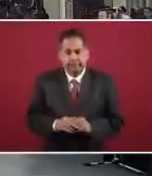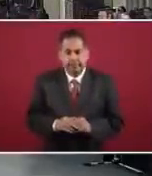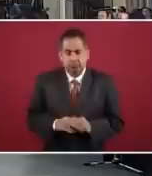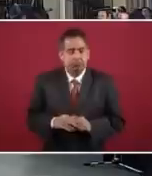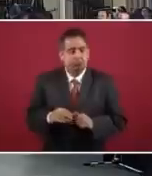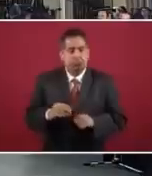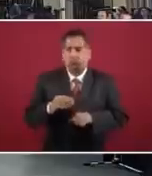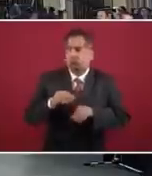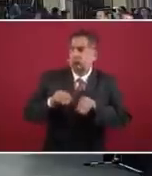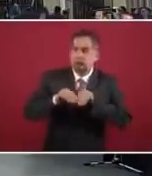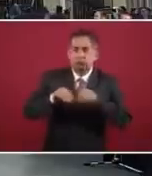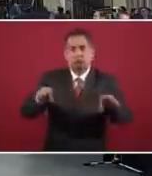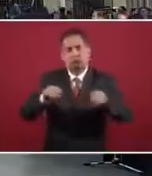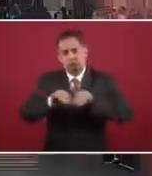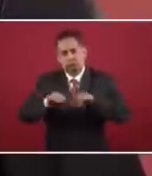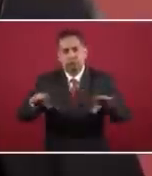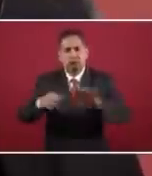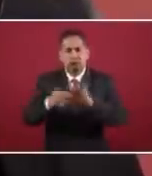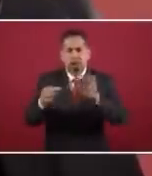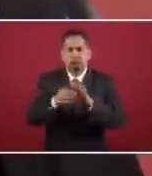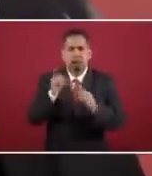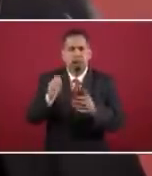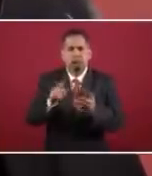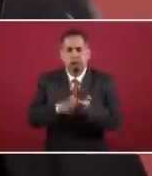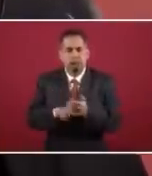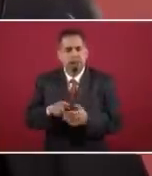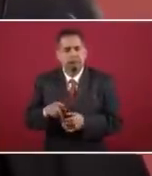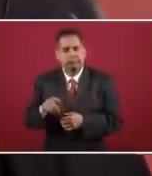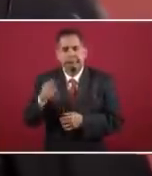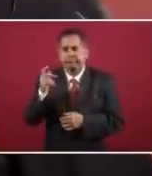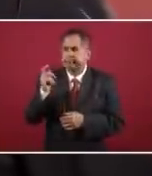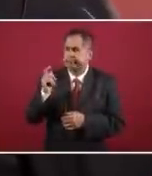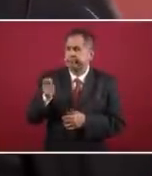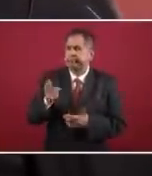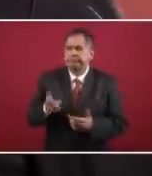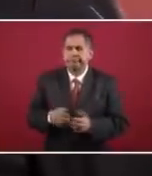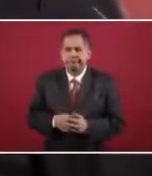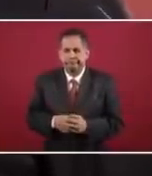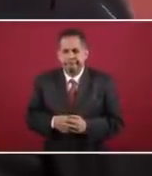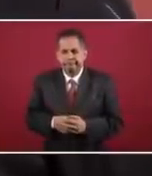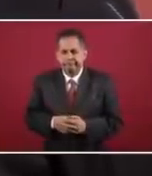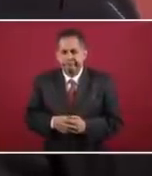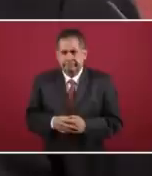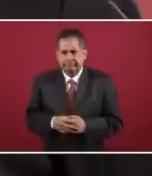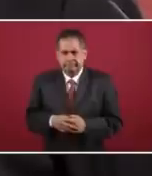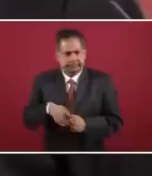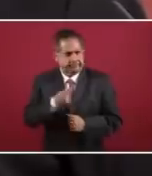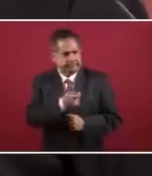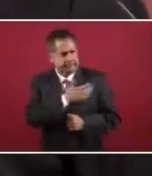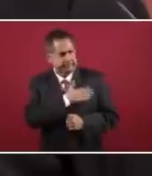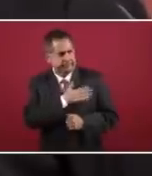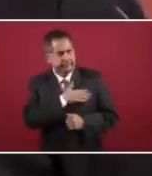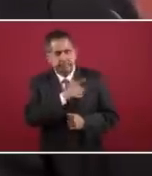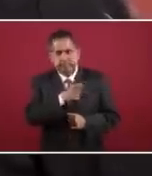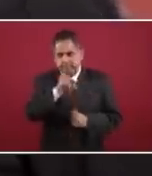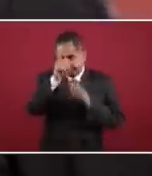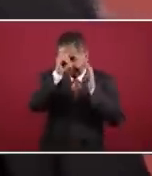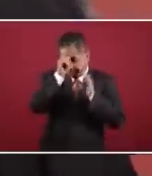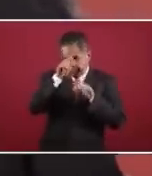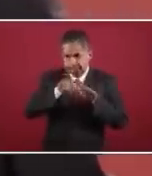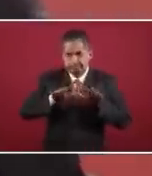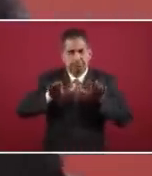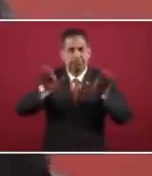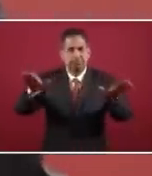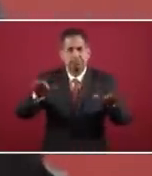dándose a conocer que se llamó a un piloto de Aeroméxico